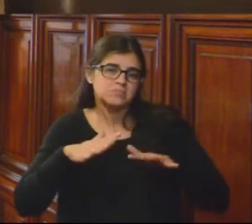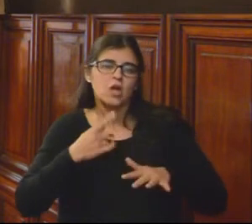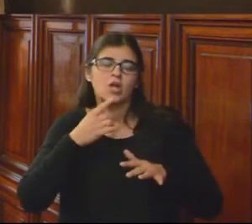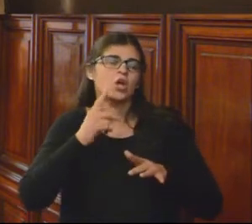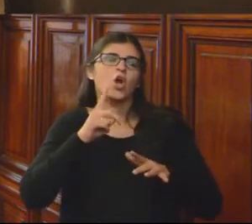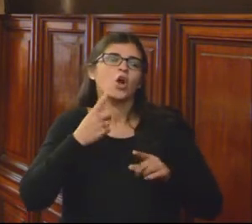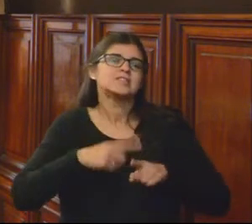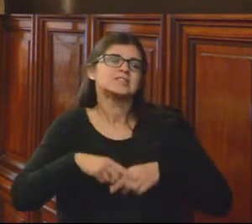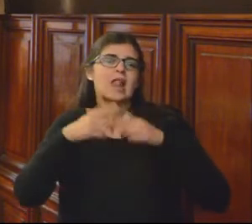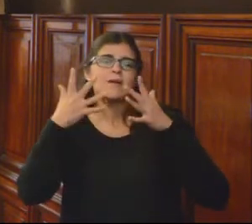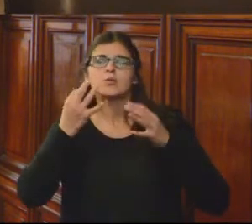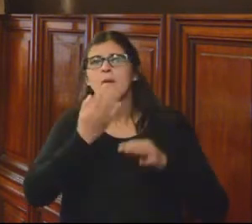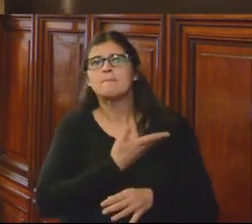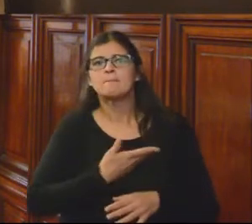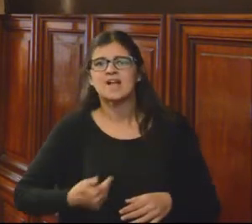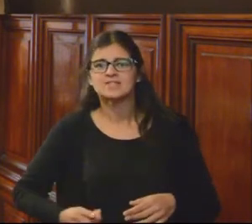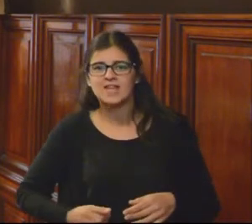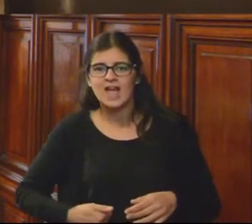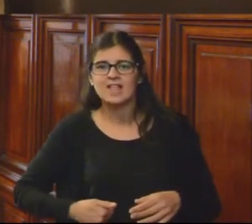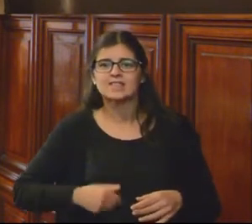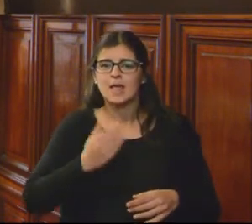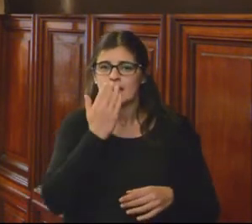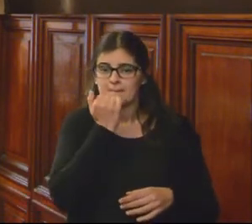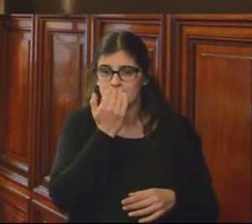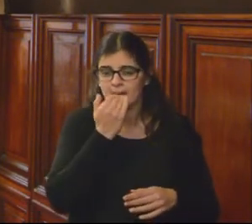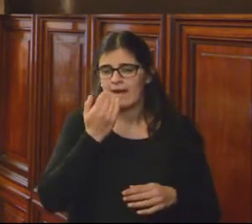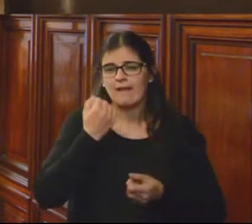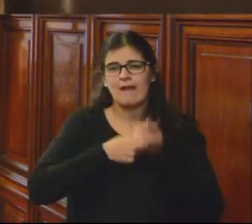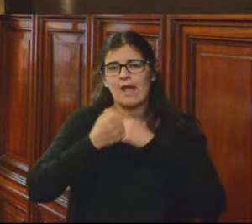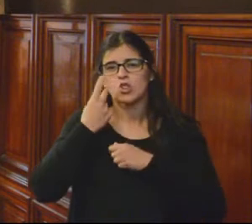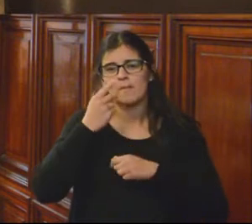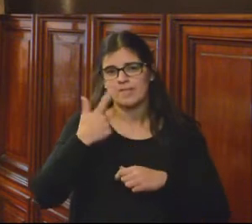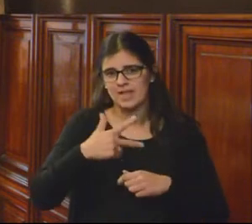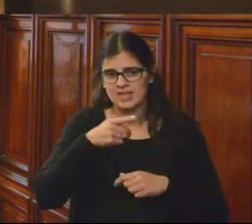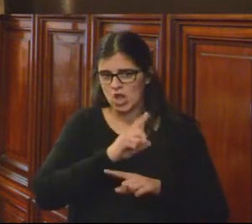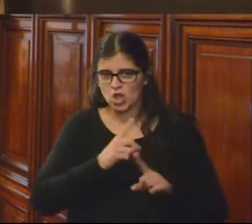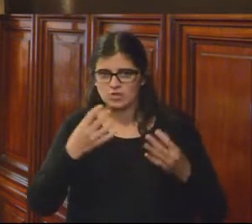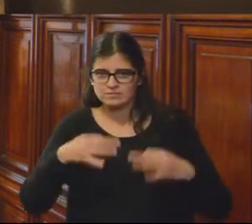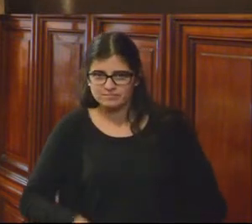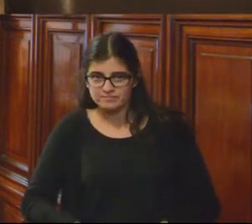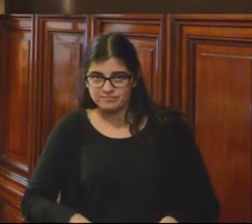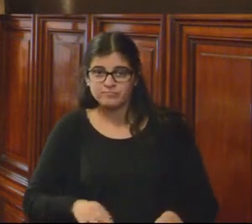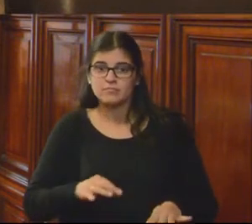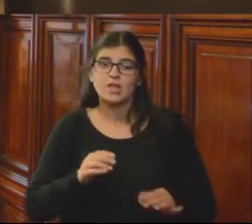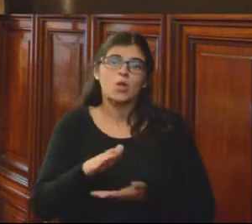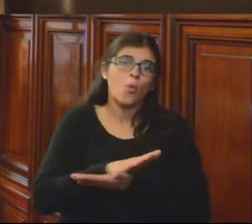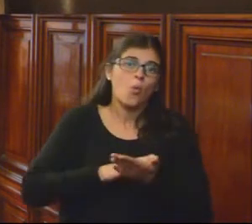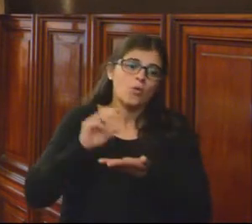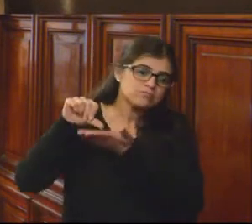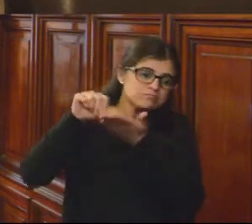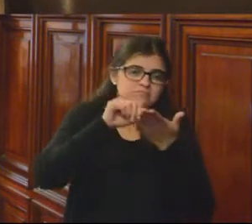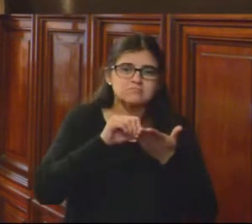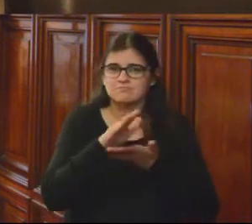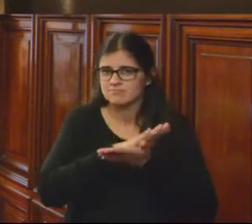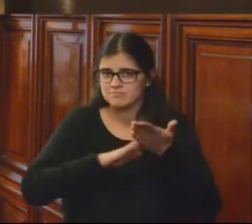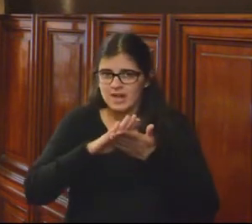celebrando el triunfo del presidente Nicolás Maduro en el año 2013. Eso no califica ni en ninguna parte bajo